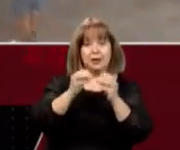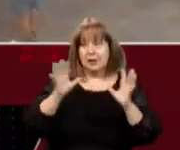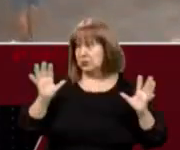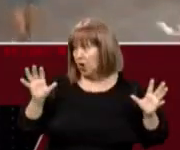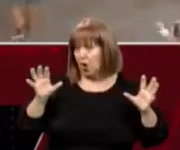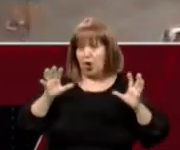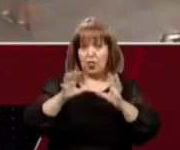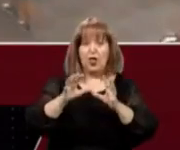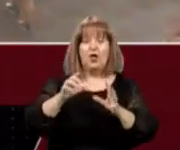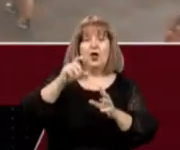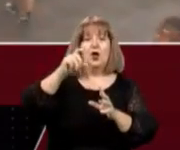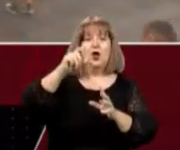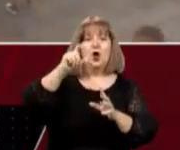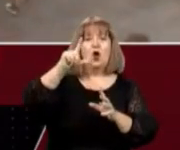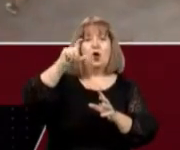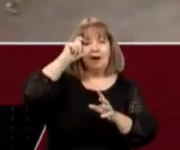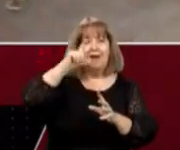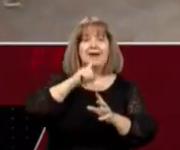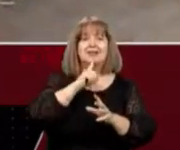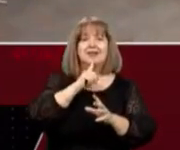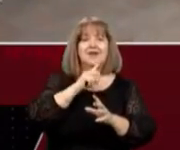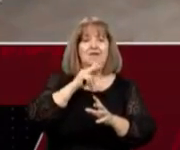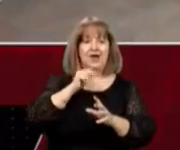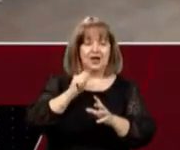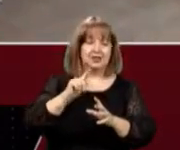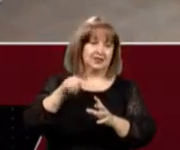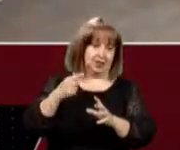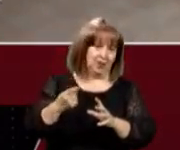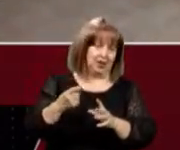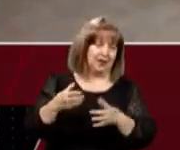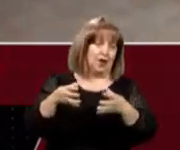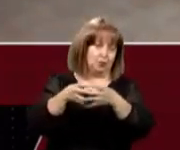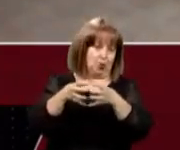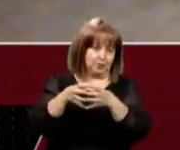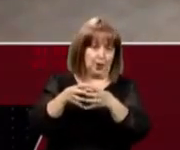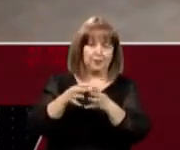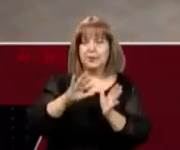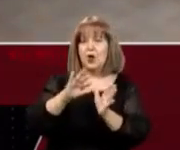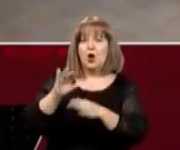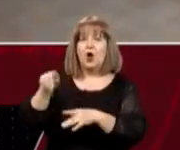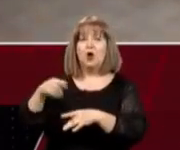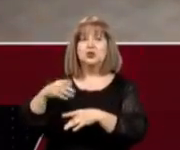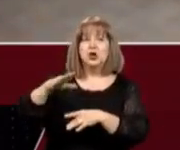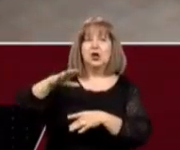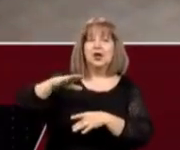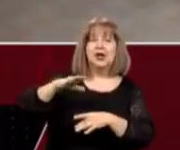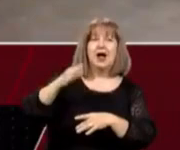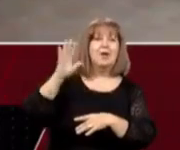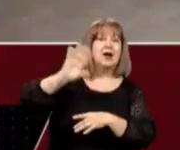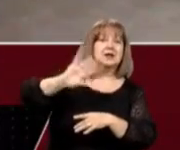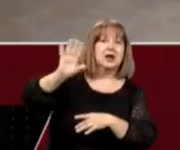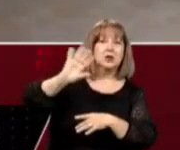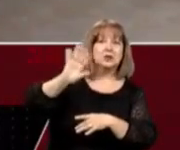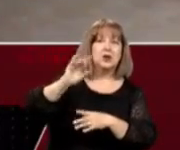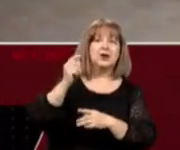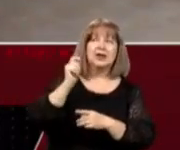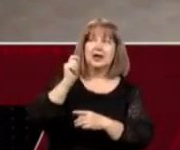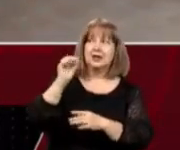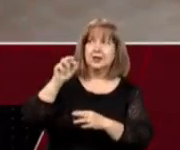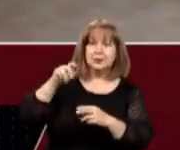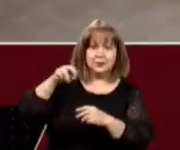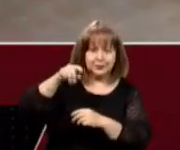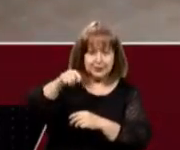de la colectiva, así que bueno, acá estamos. Te agradezco. Me está saludando una niña que quiero que hable. Vení.